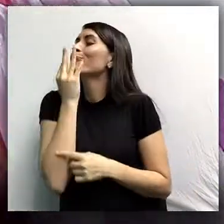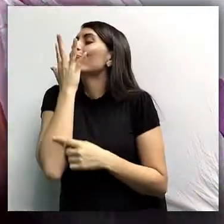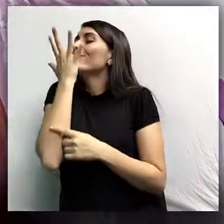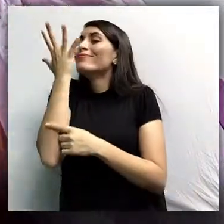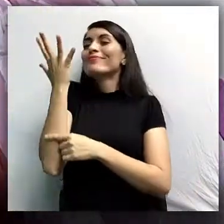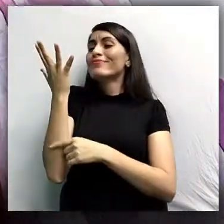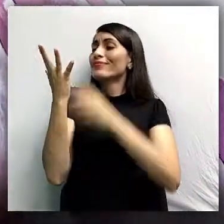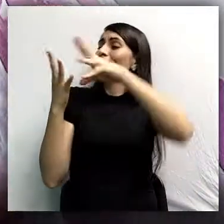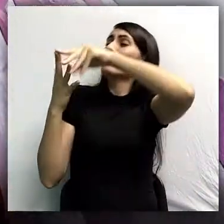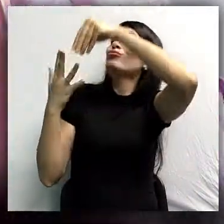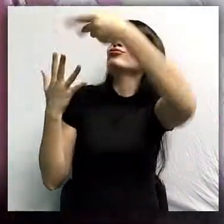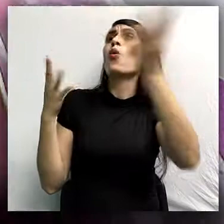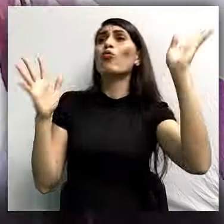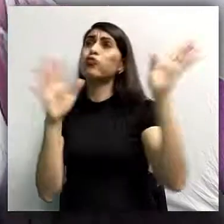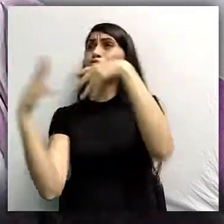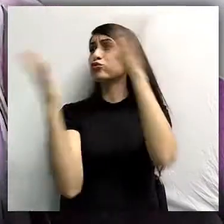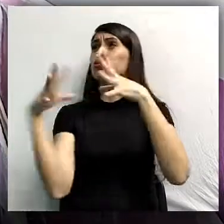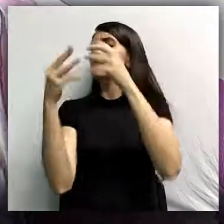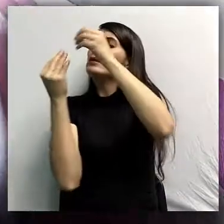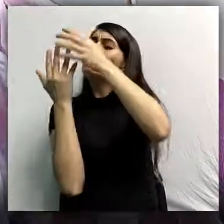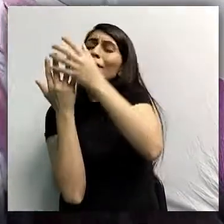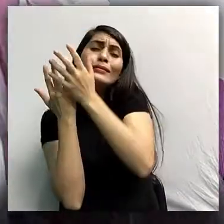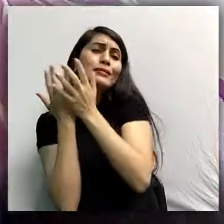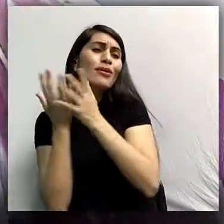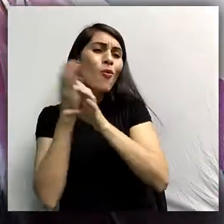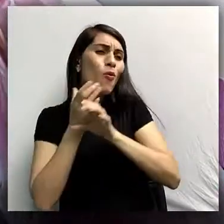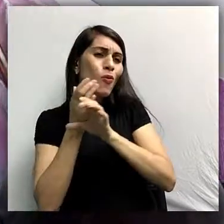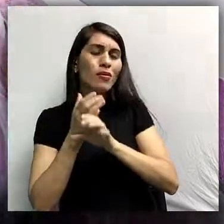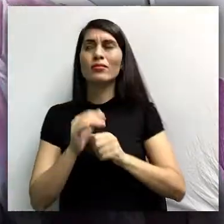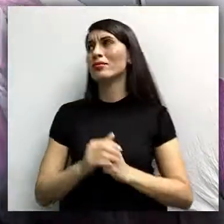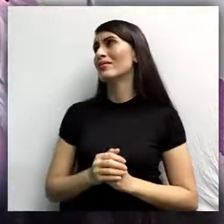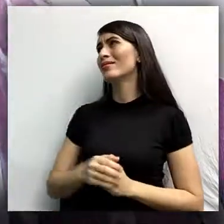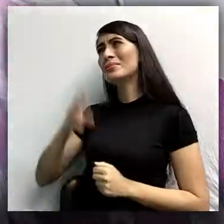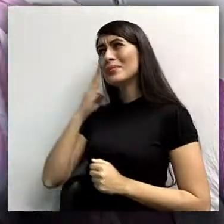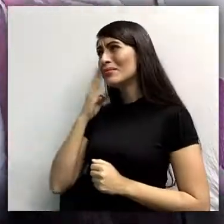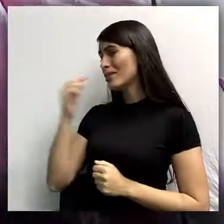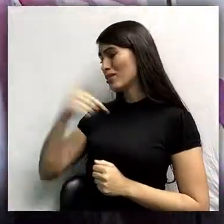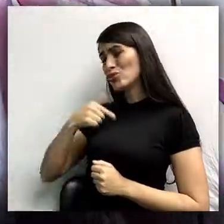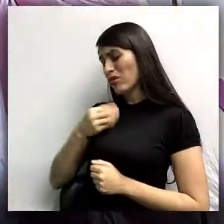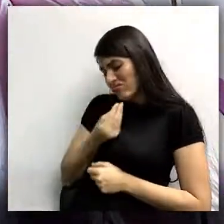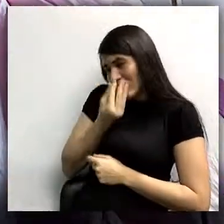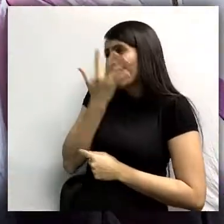resistirían ni un soplo de viento. Pero mamá, yo no soy una flor, soy una